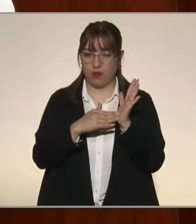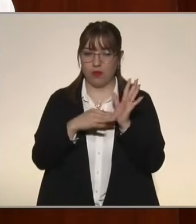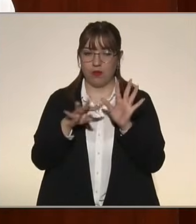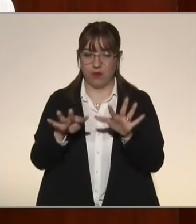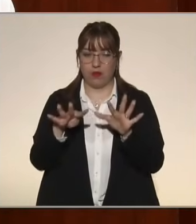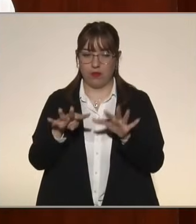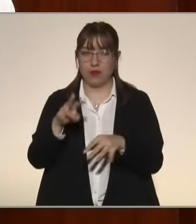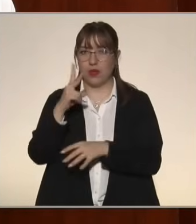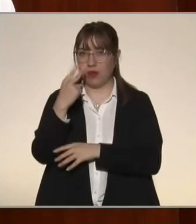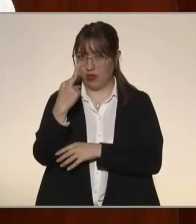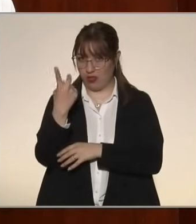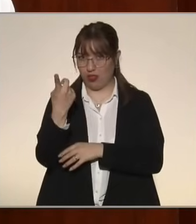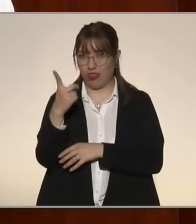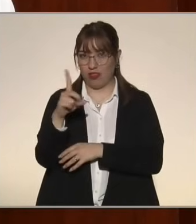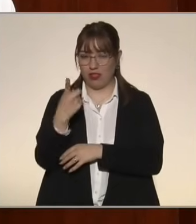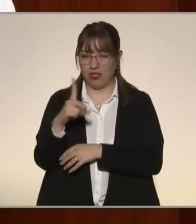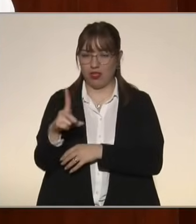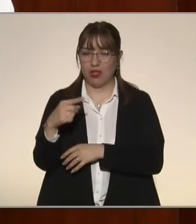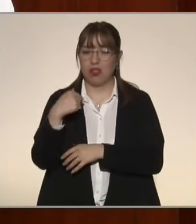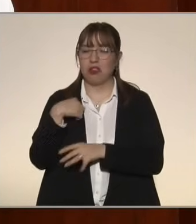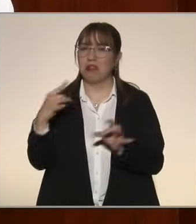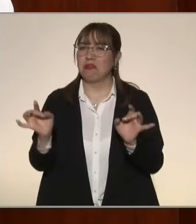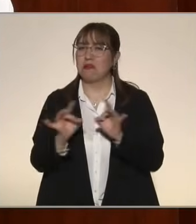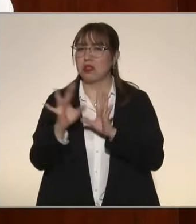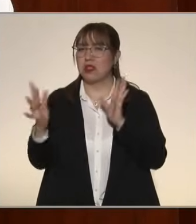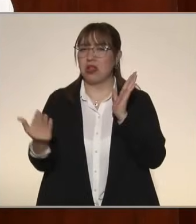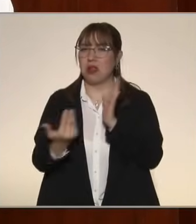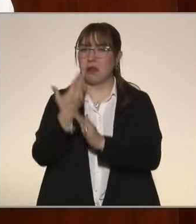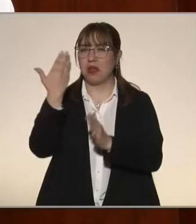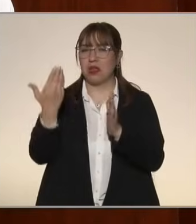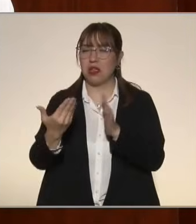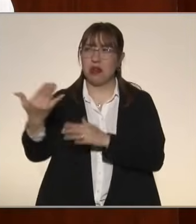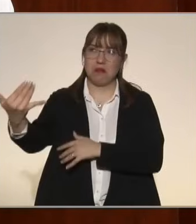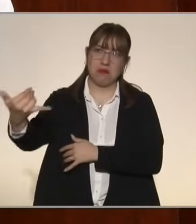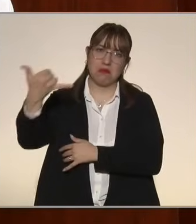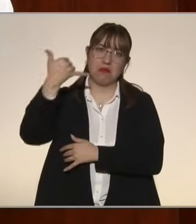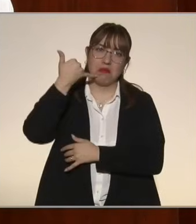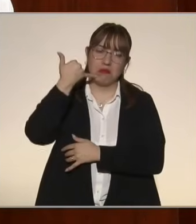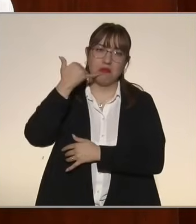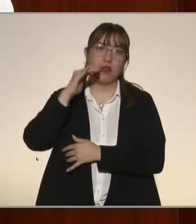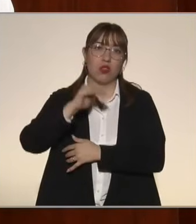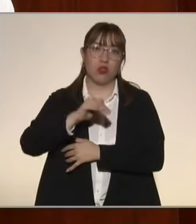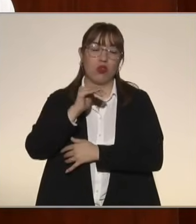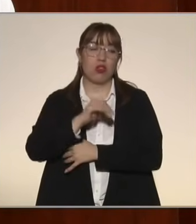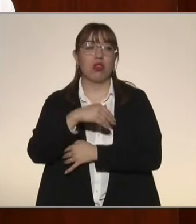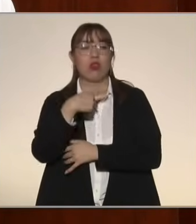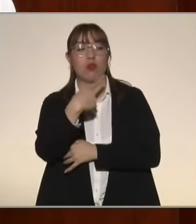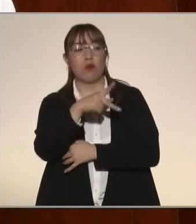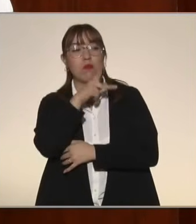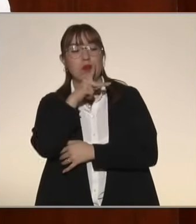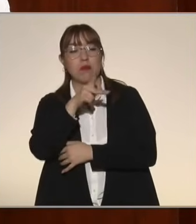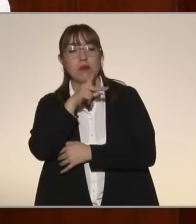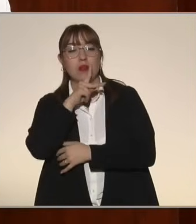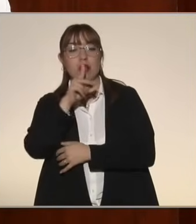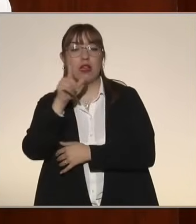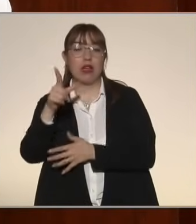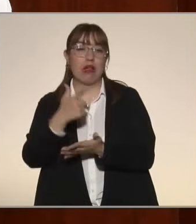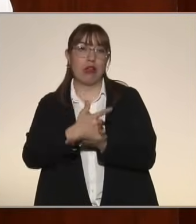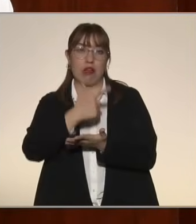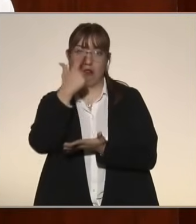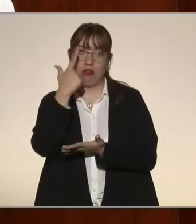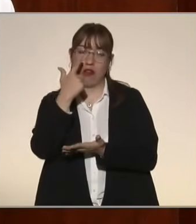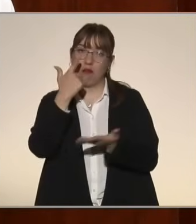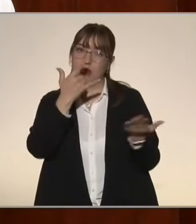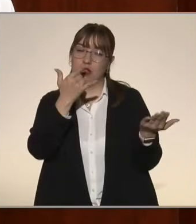del 2019, recibo una llamada en la mañana diciéndome que mi papá se puso grave. Lo internamos en un